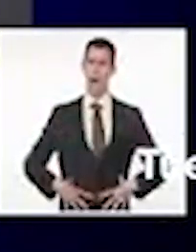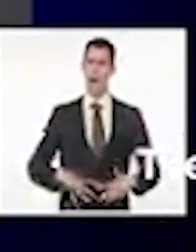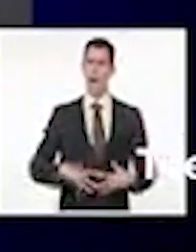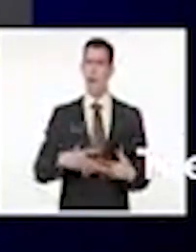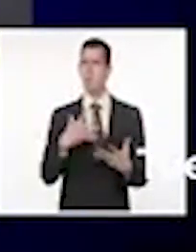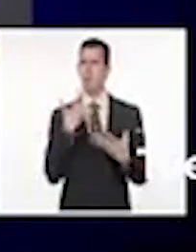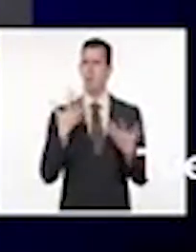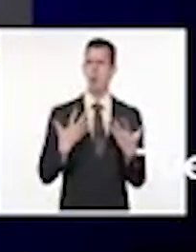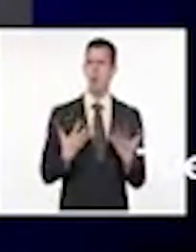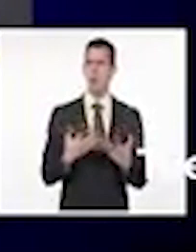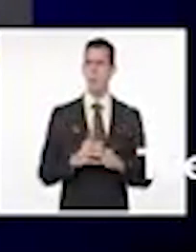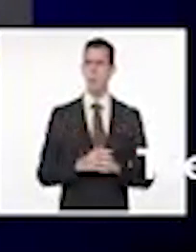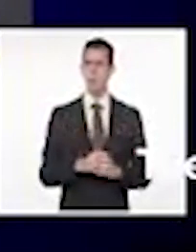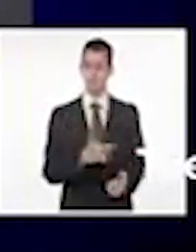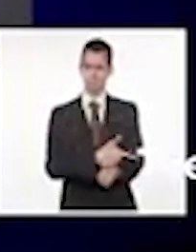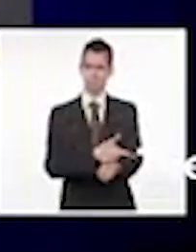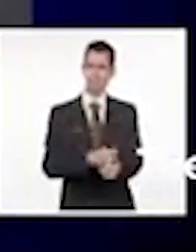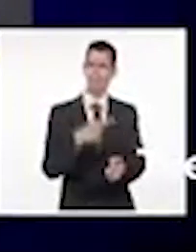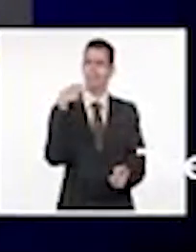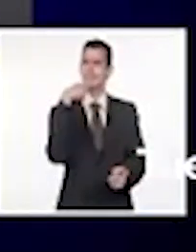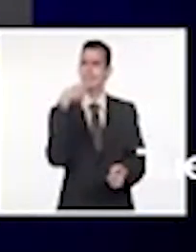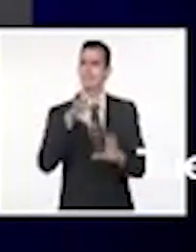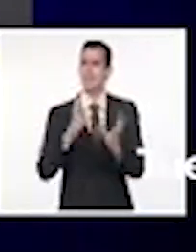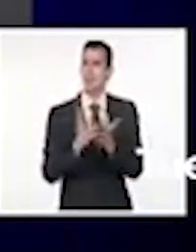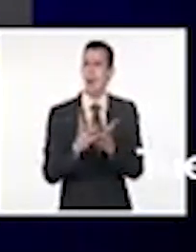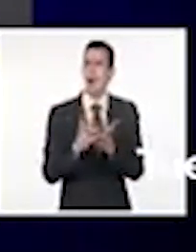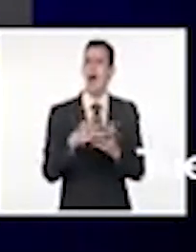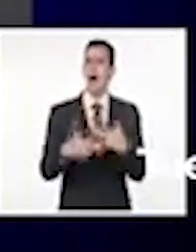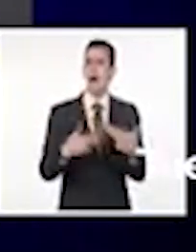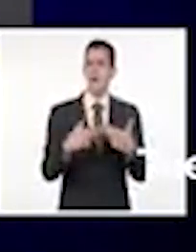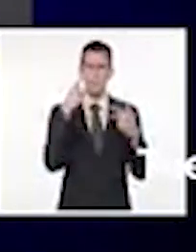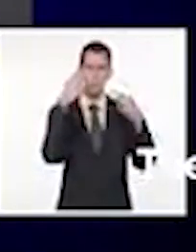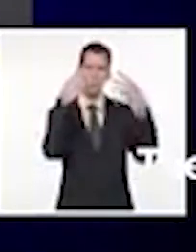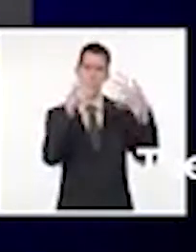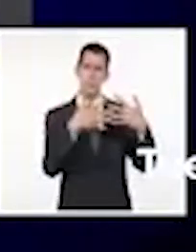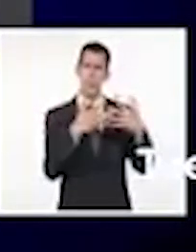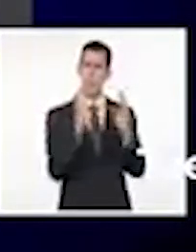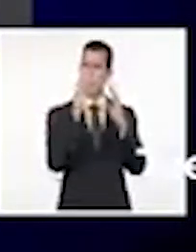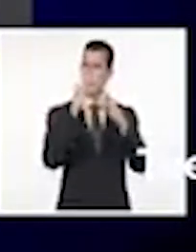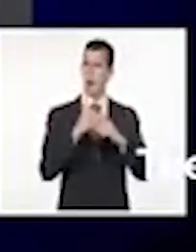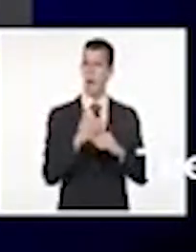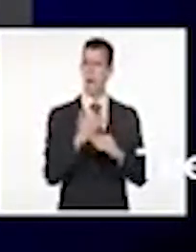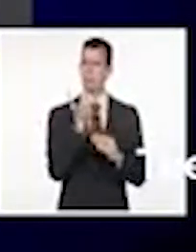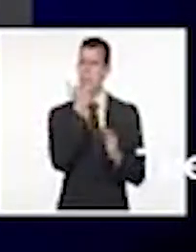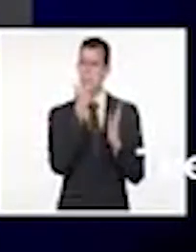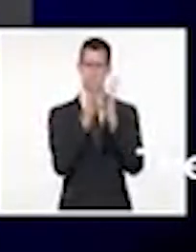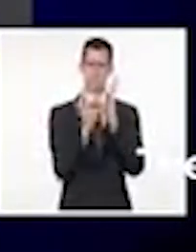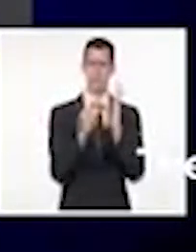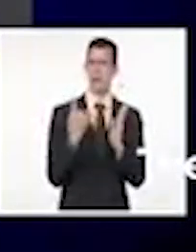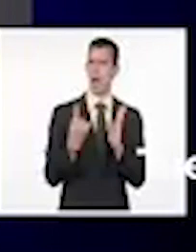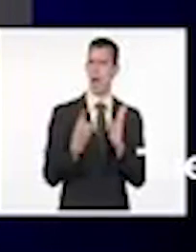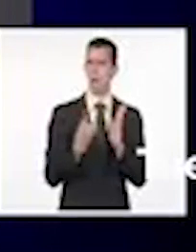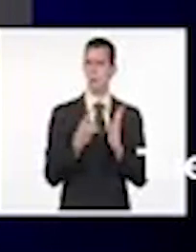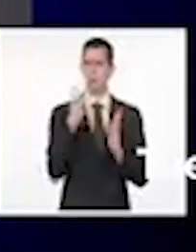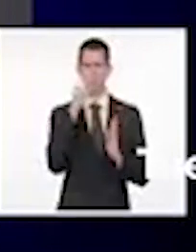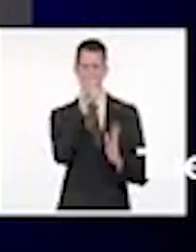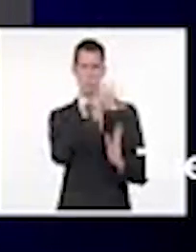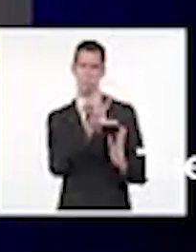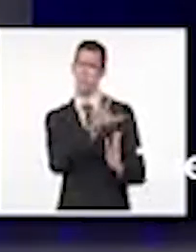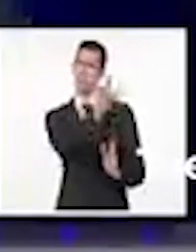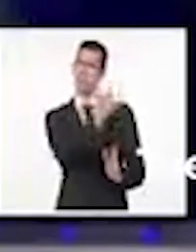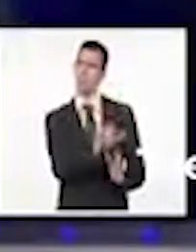Eso es demandable. Pero además de demandable por lo civil, es